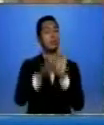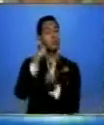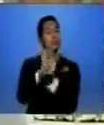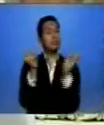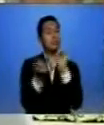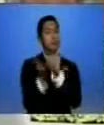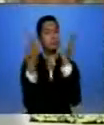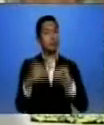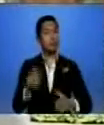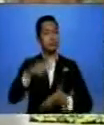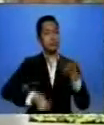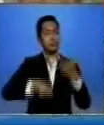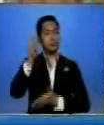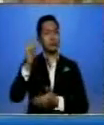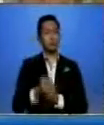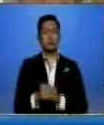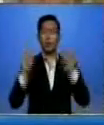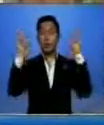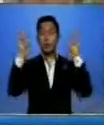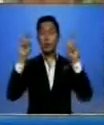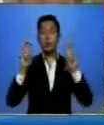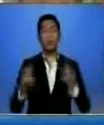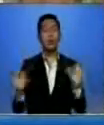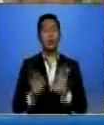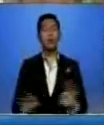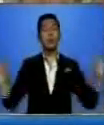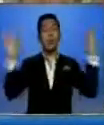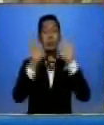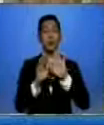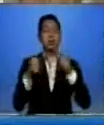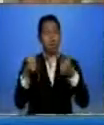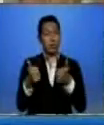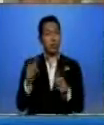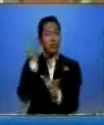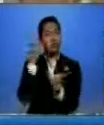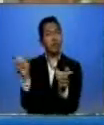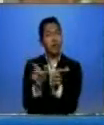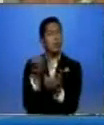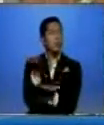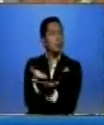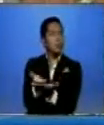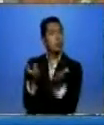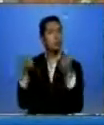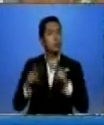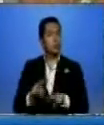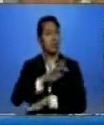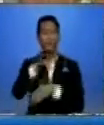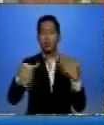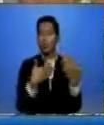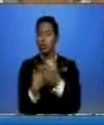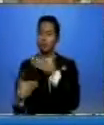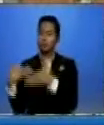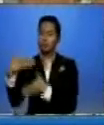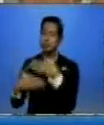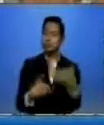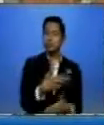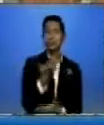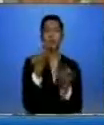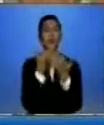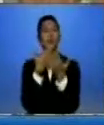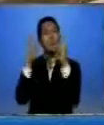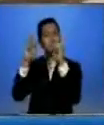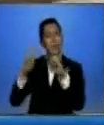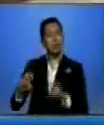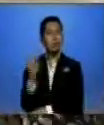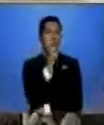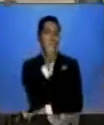Se van a puntualizar cuáles temas están planteados desde la Comisión de Fiscalización y plantear el mecanismo ya para comenzar con los procesos de investigación